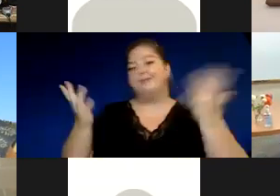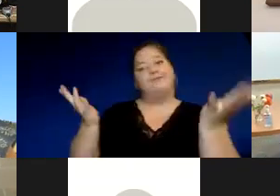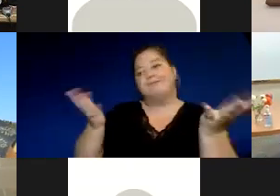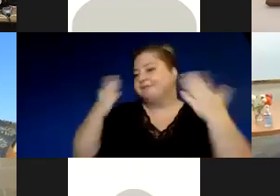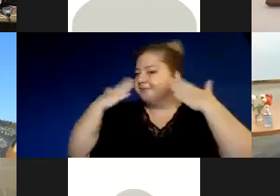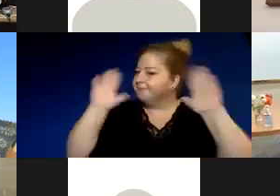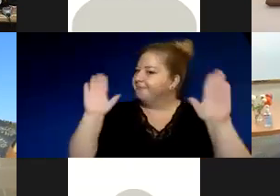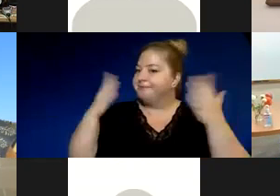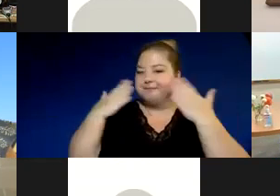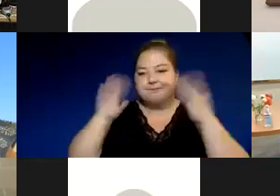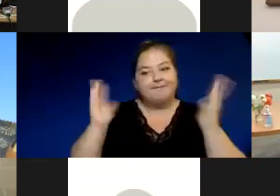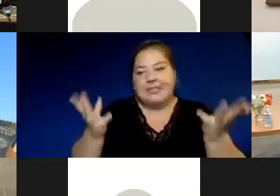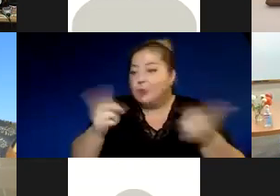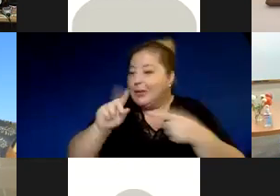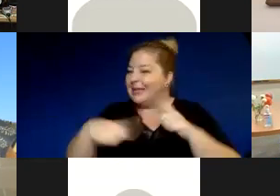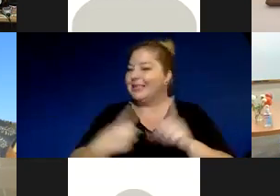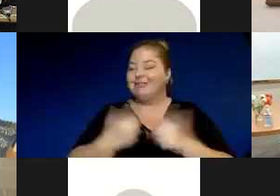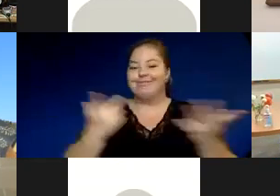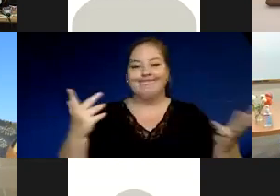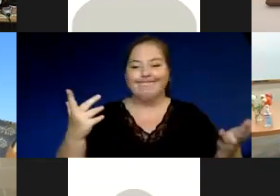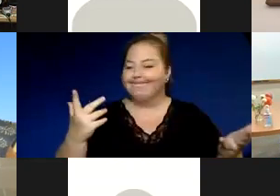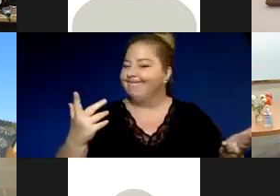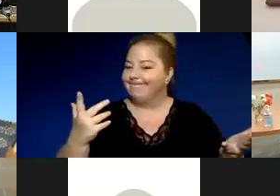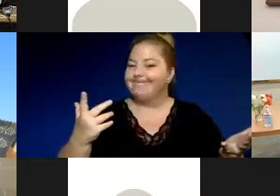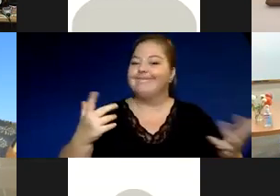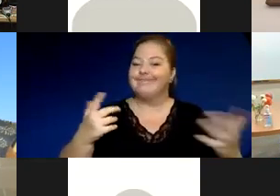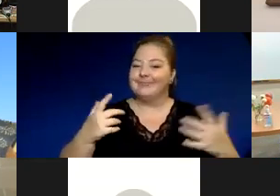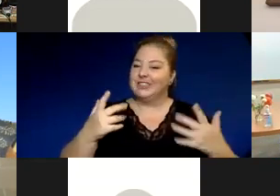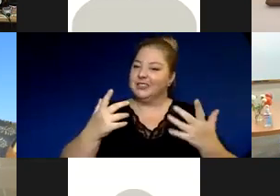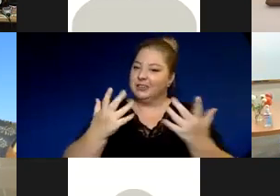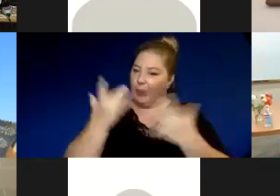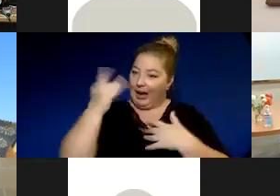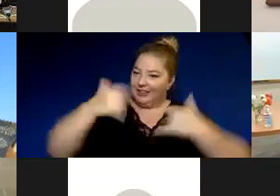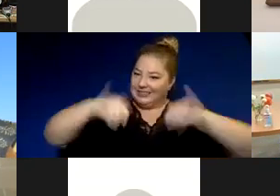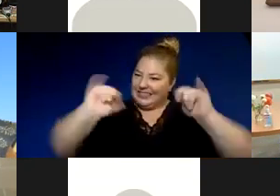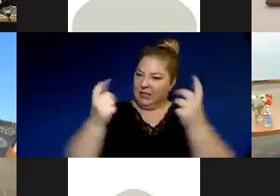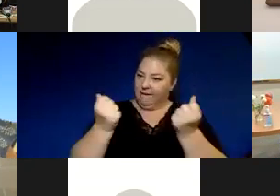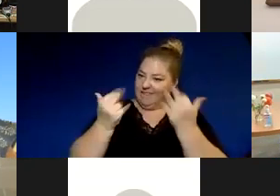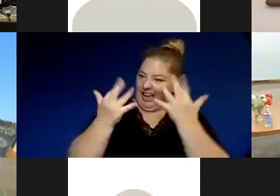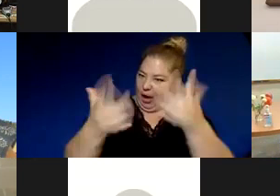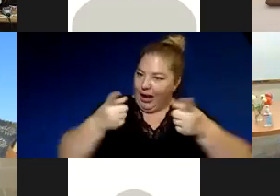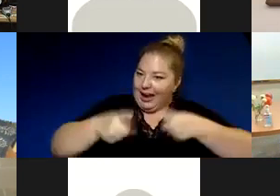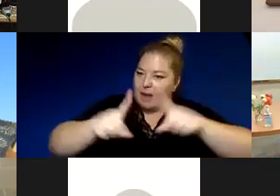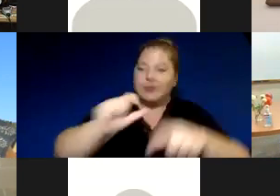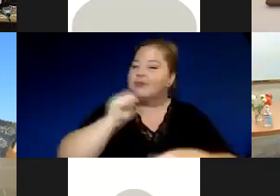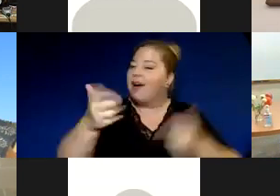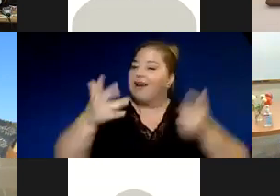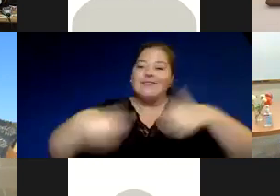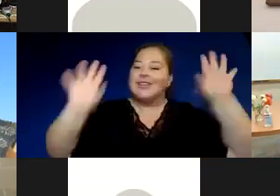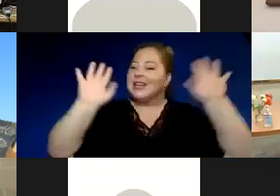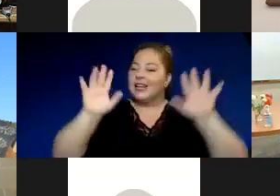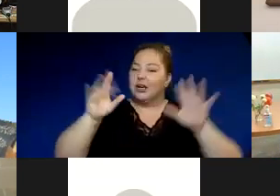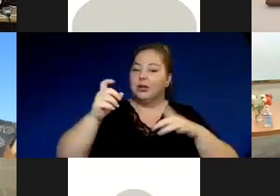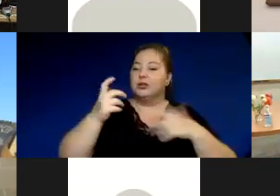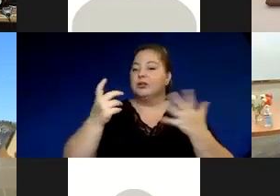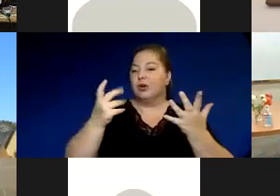No, ya que el incendio está activamente avanzando o quemando, no sé, en este